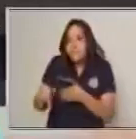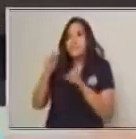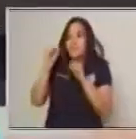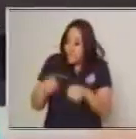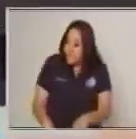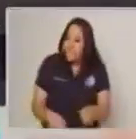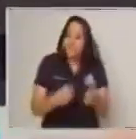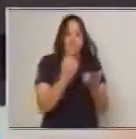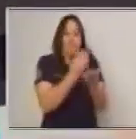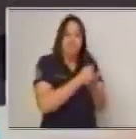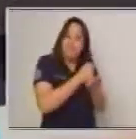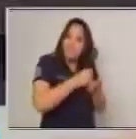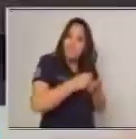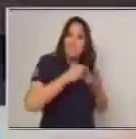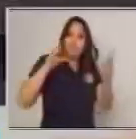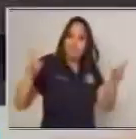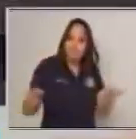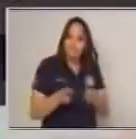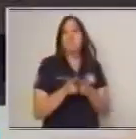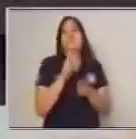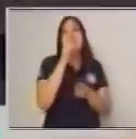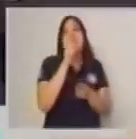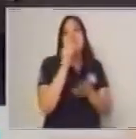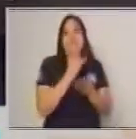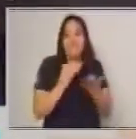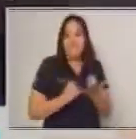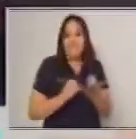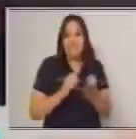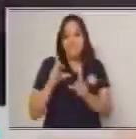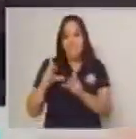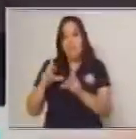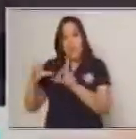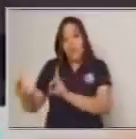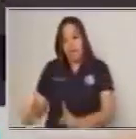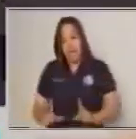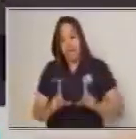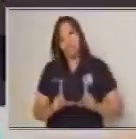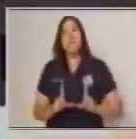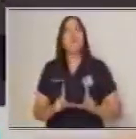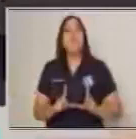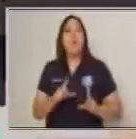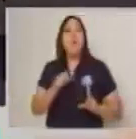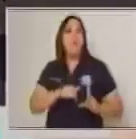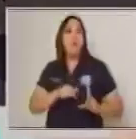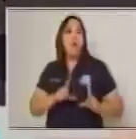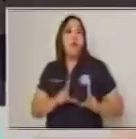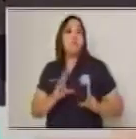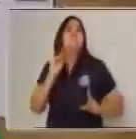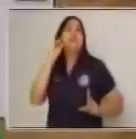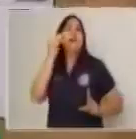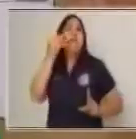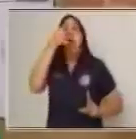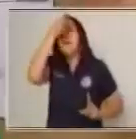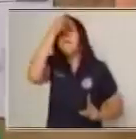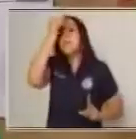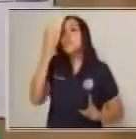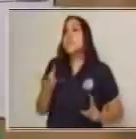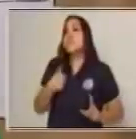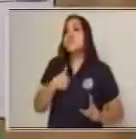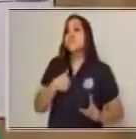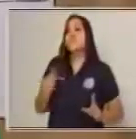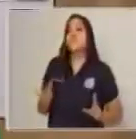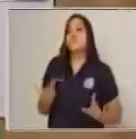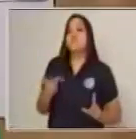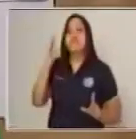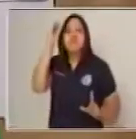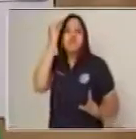resumamos todo el tema en un dibujo. Y el último cuadro es ¿Qué aprendí? ¿Por qué?